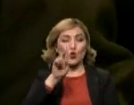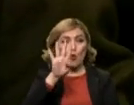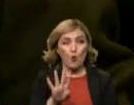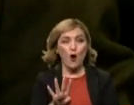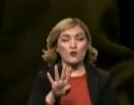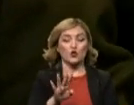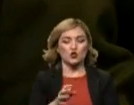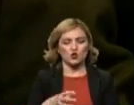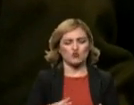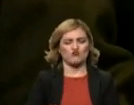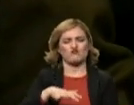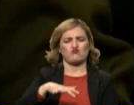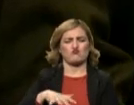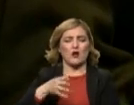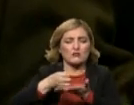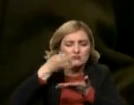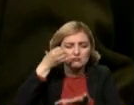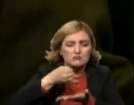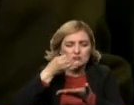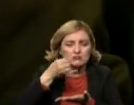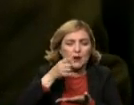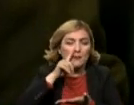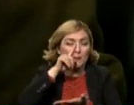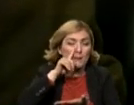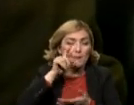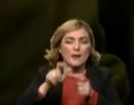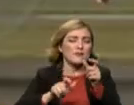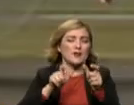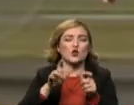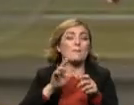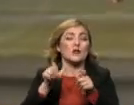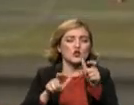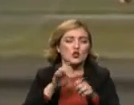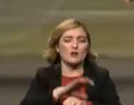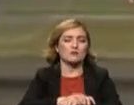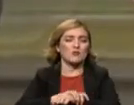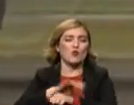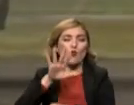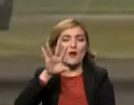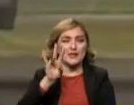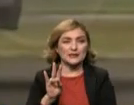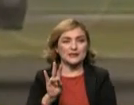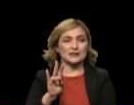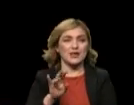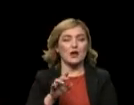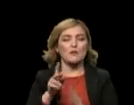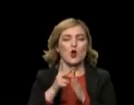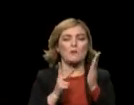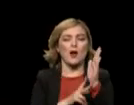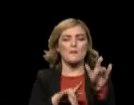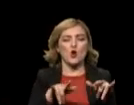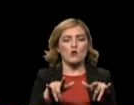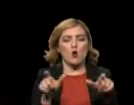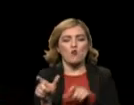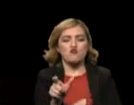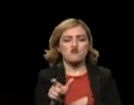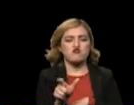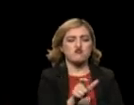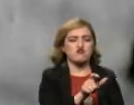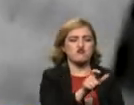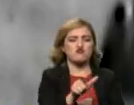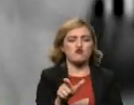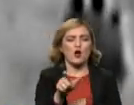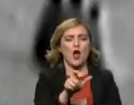cocaína y personas capturadas 47. El programa de aviones radar empezó a tratarse desde el 2017 y